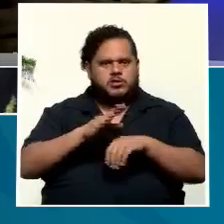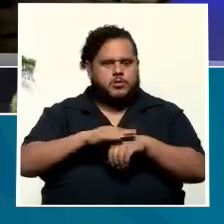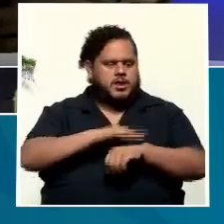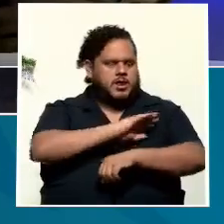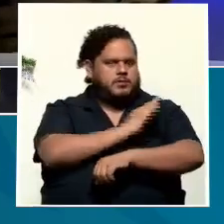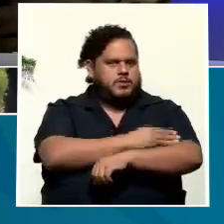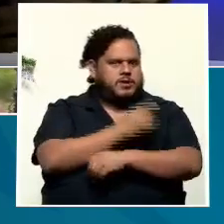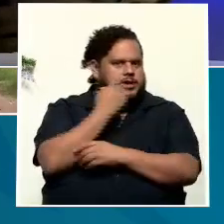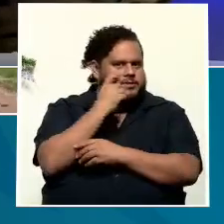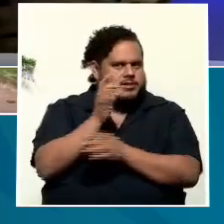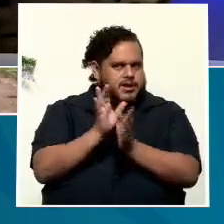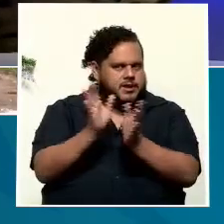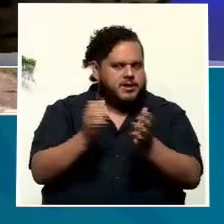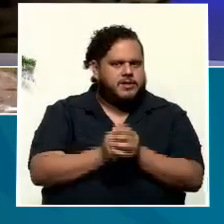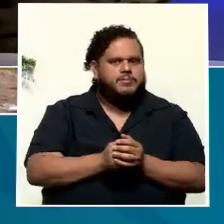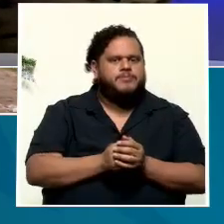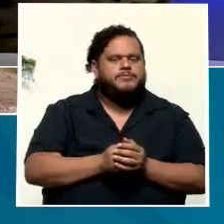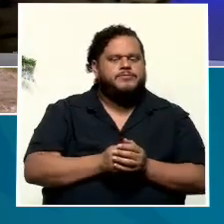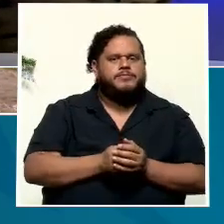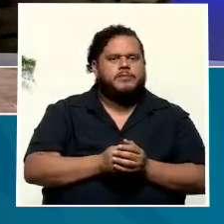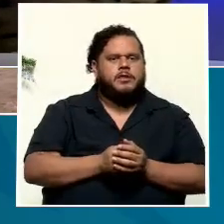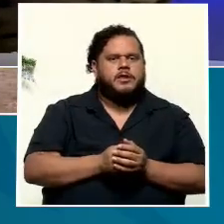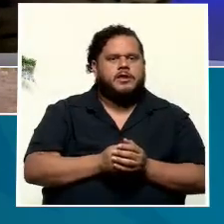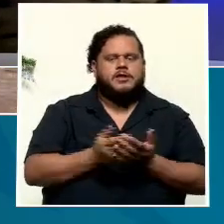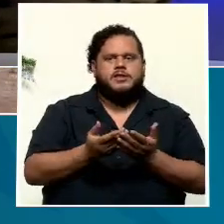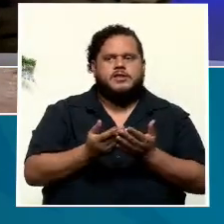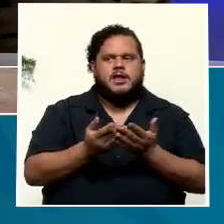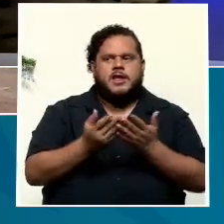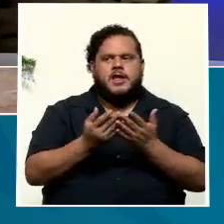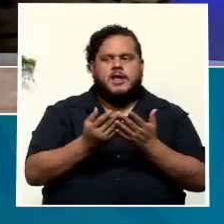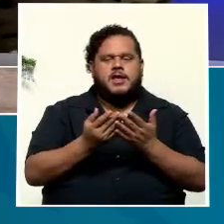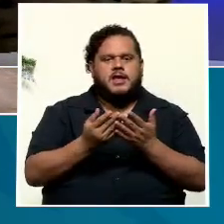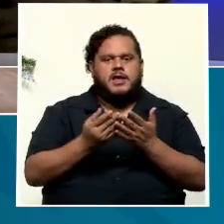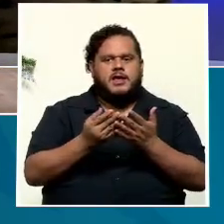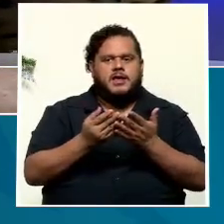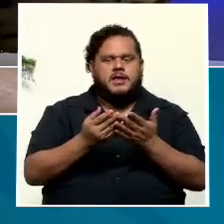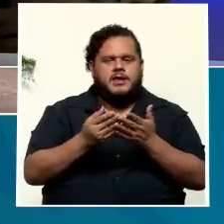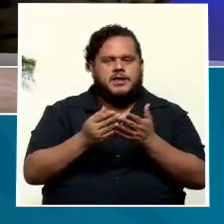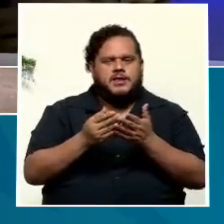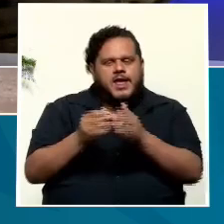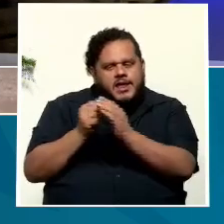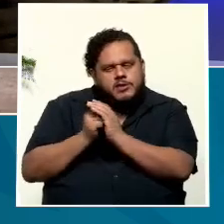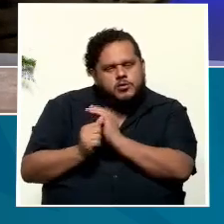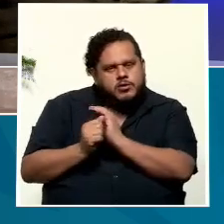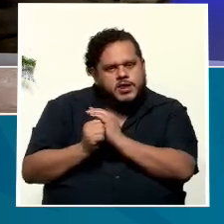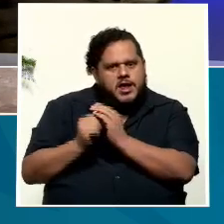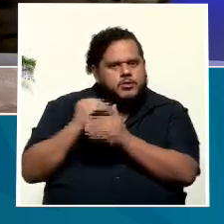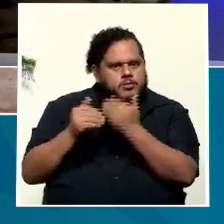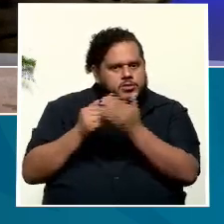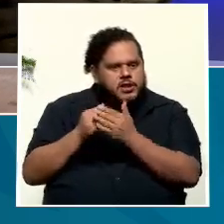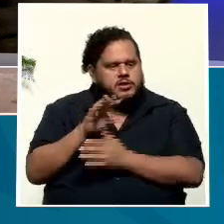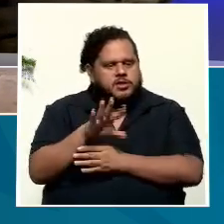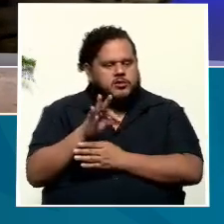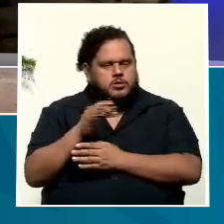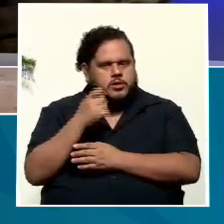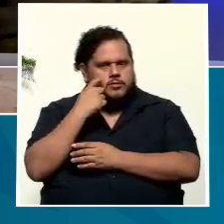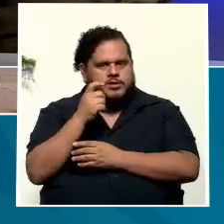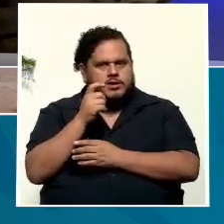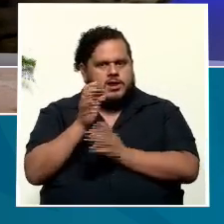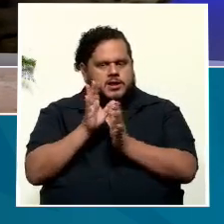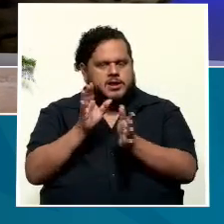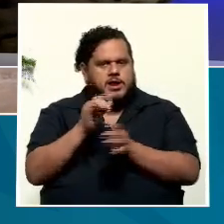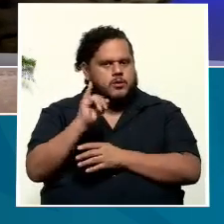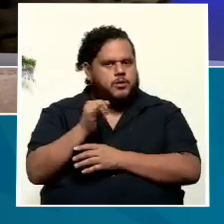General. Se desestimaron procesos, se escogió el fiscal general de ese momento, Jorge